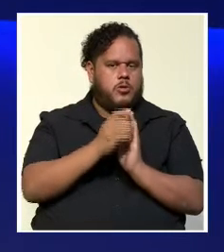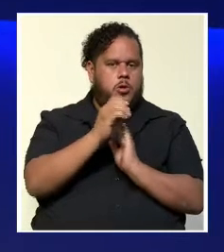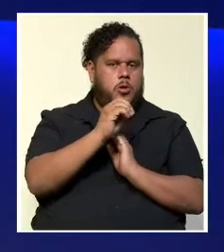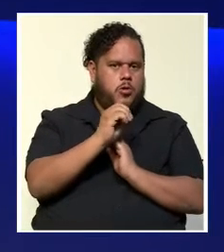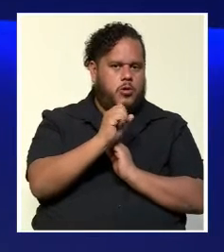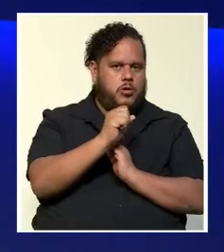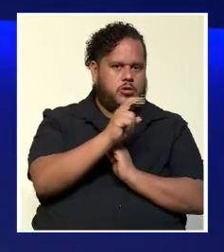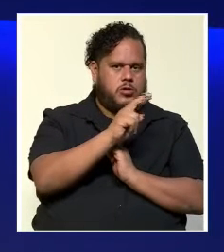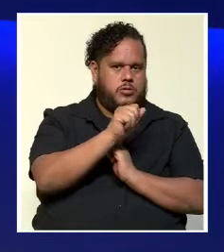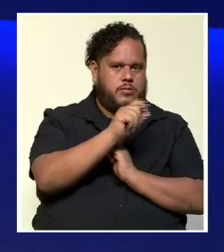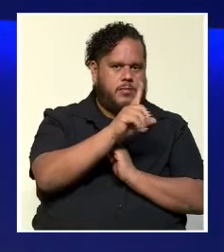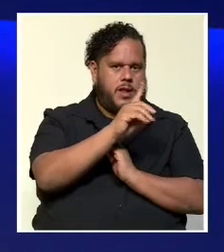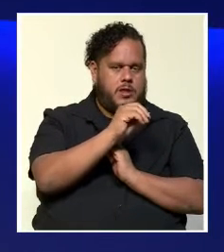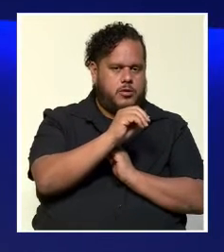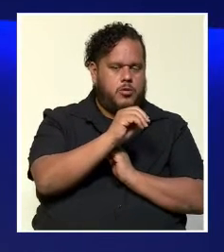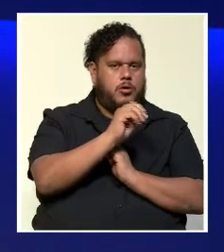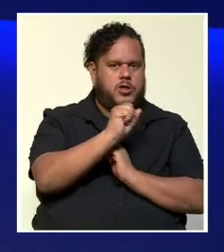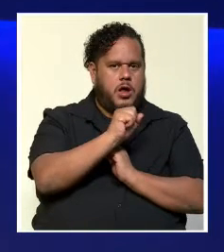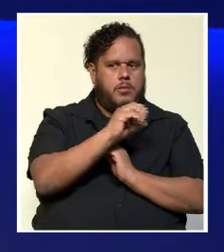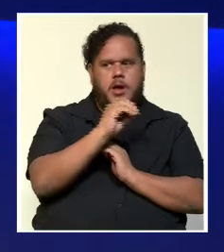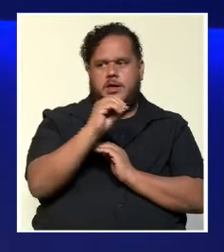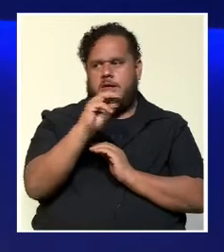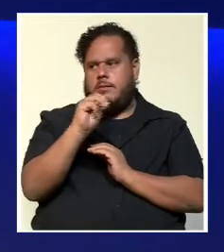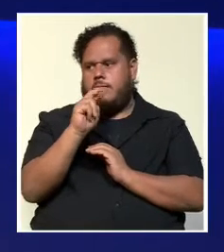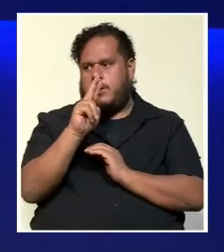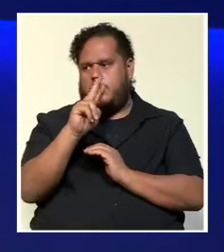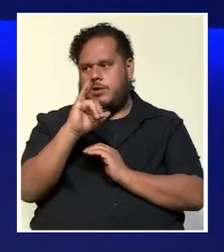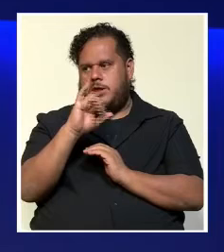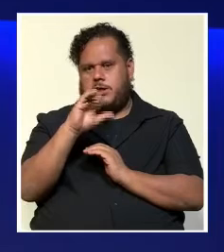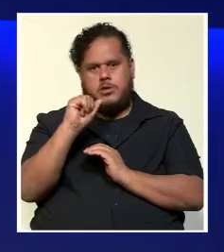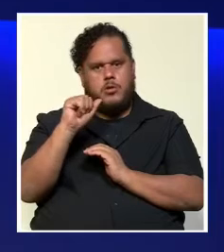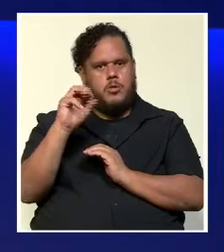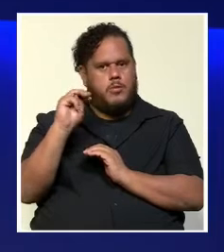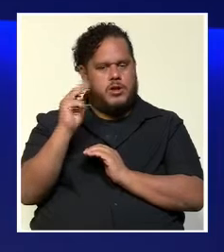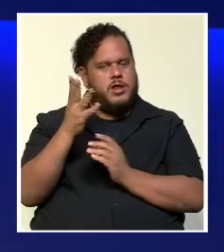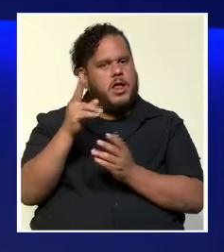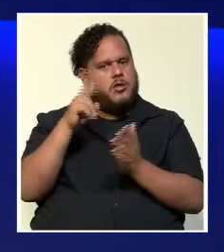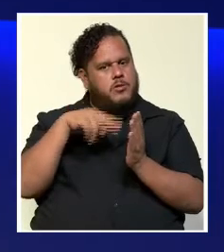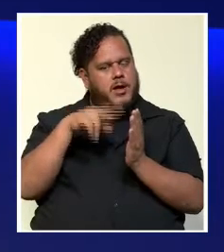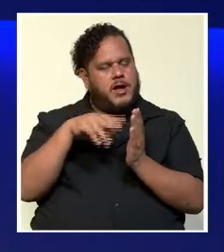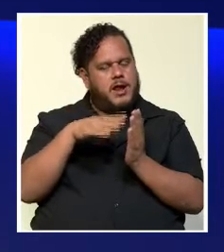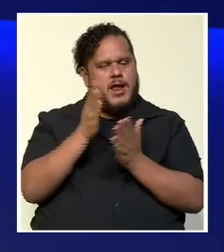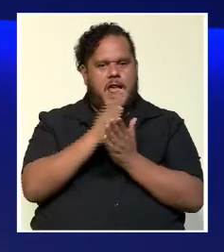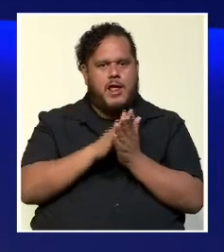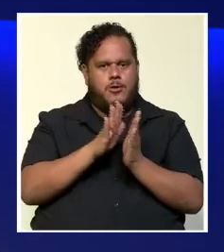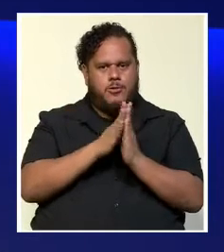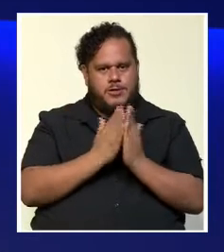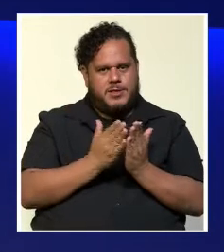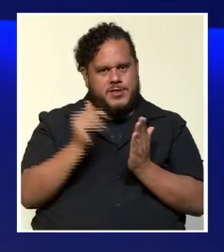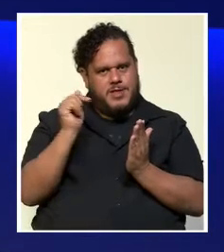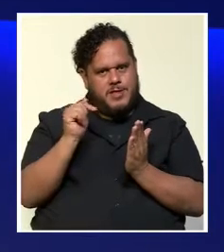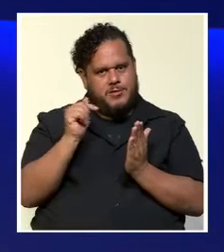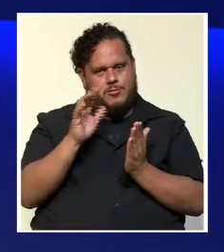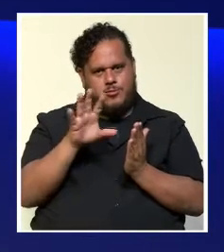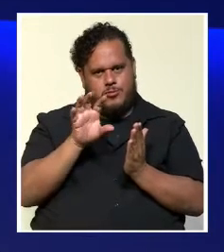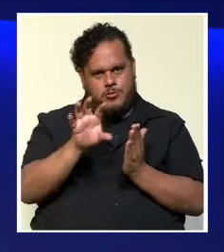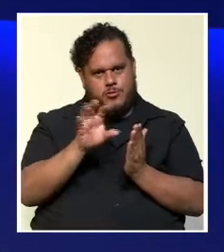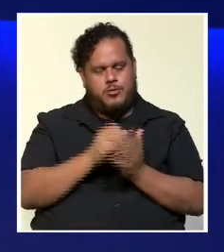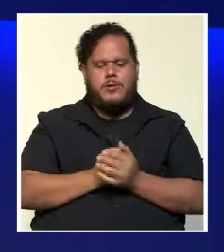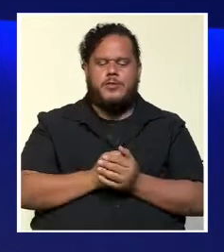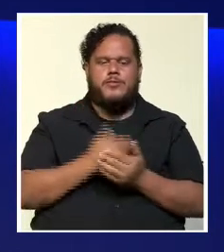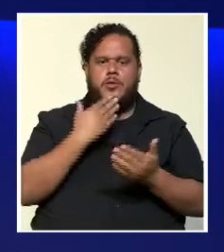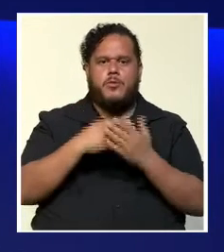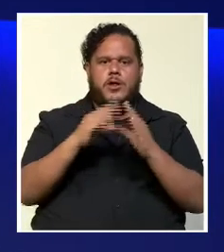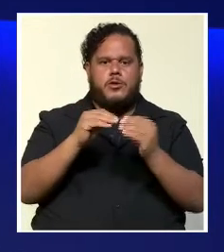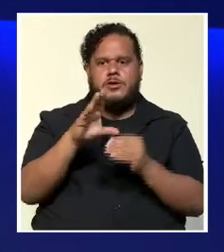Sauma y Mauricio Molina nos van a leer fragmentos de sus obras. Buenas noches, Carlos.